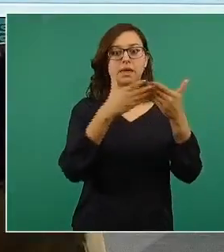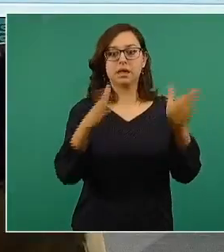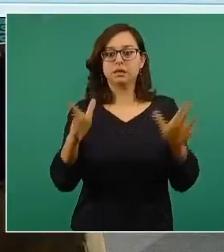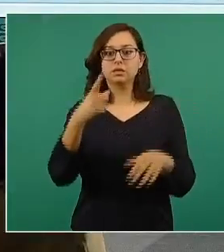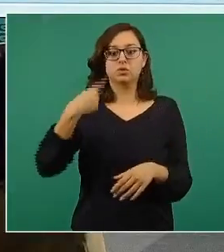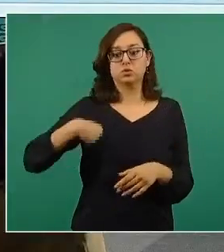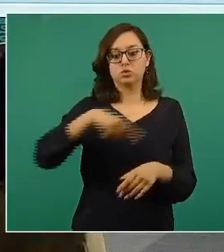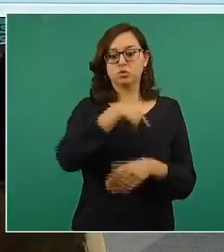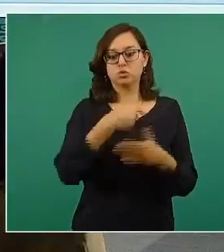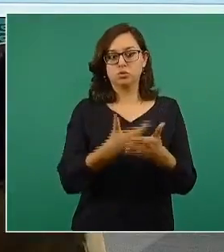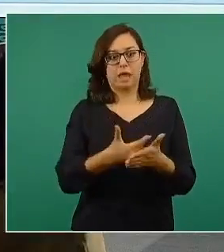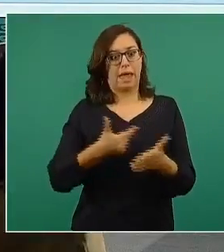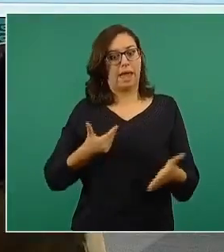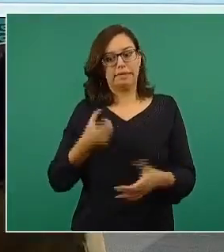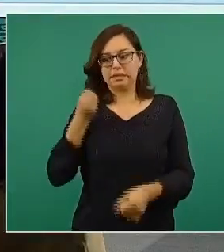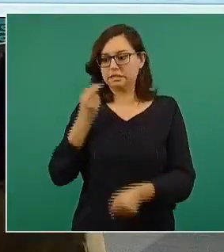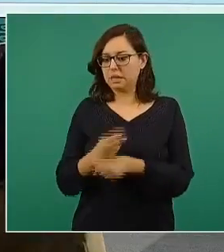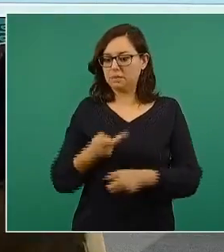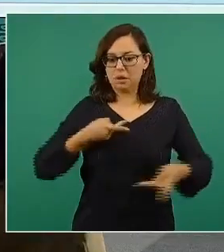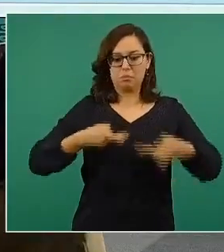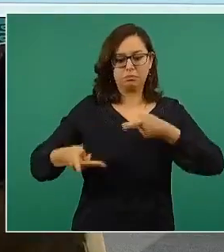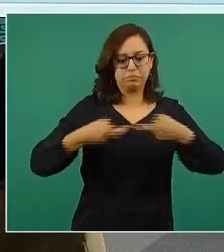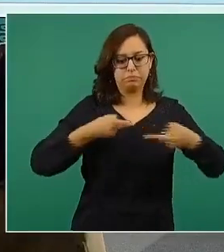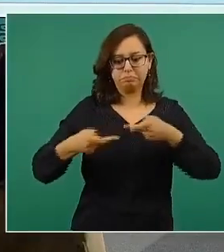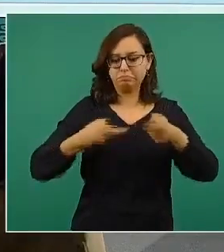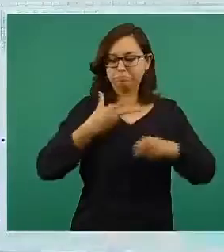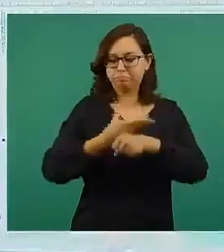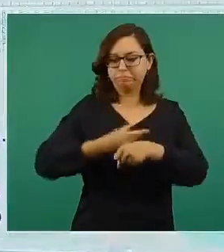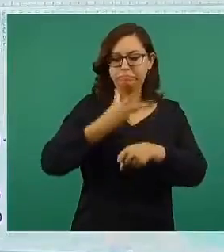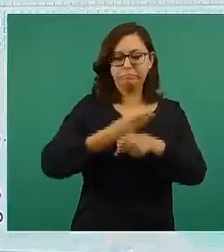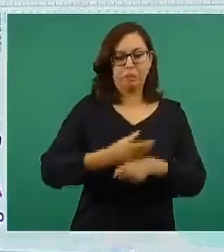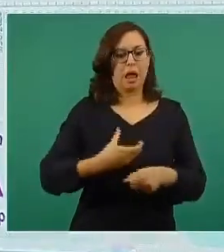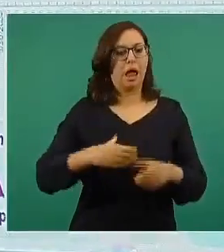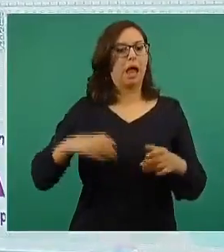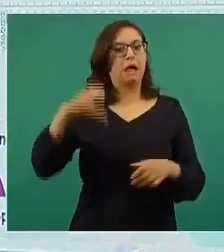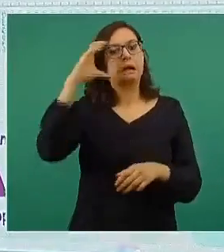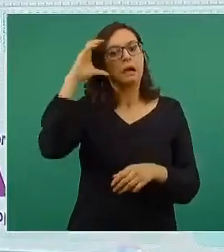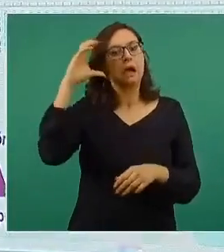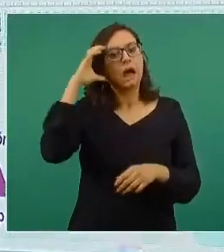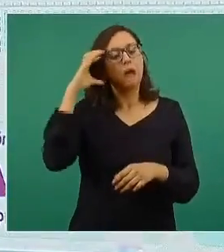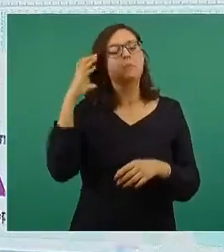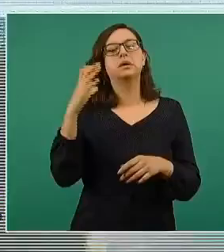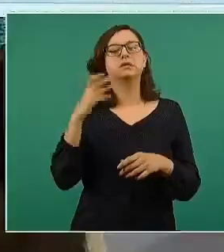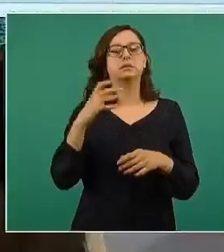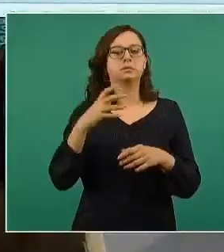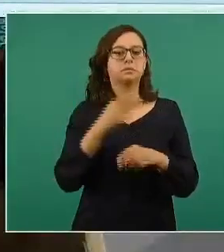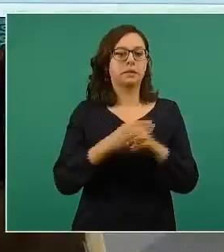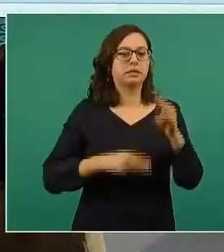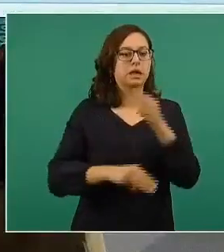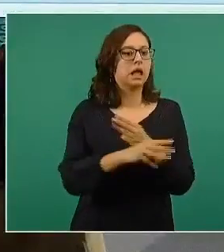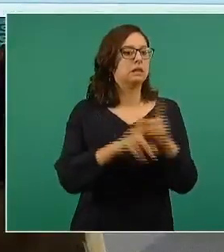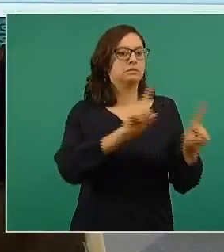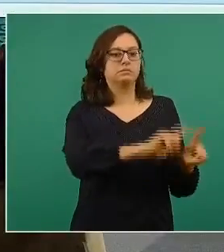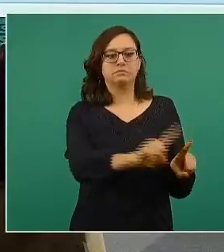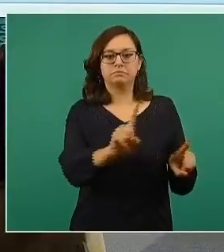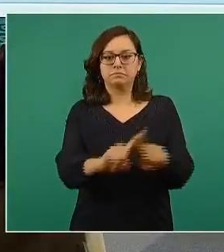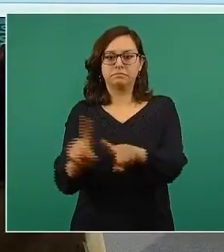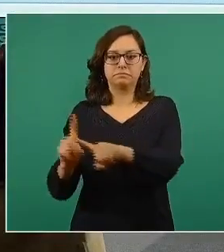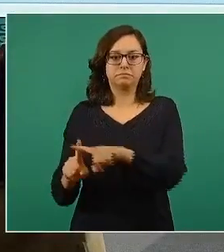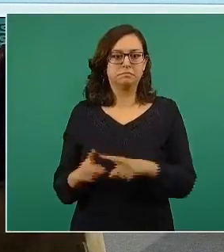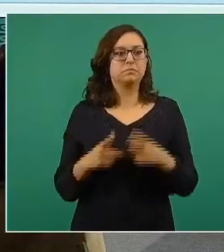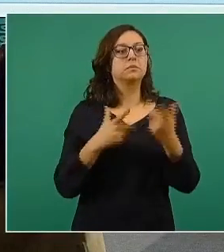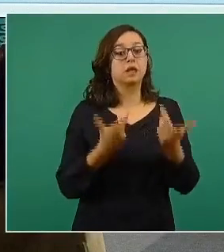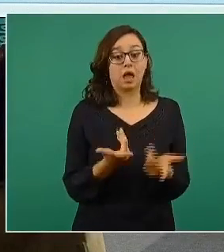siempre teníamos más camas que personas que necesitaran atenderse. En este momento, en el descenso, existe